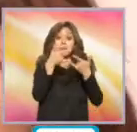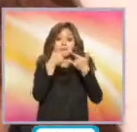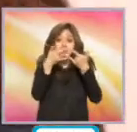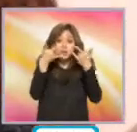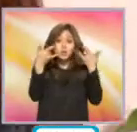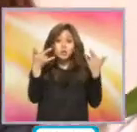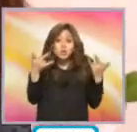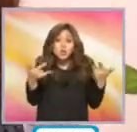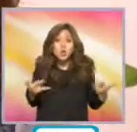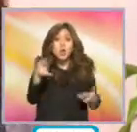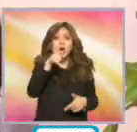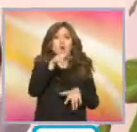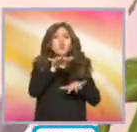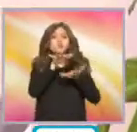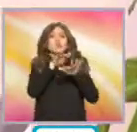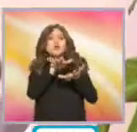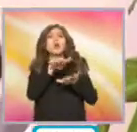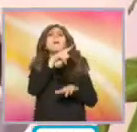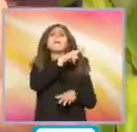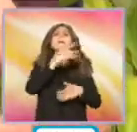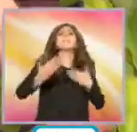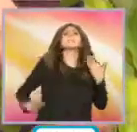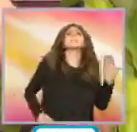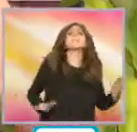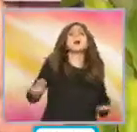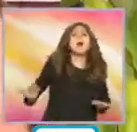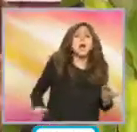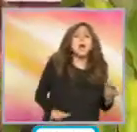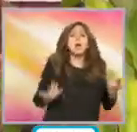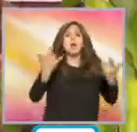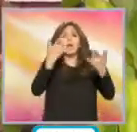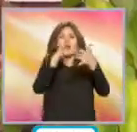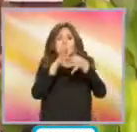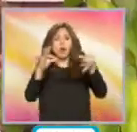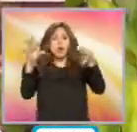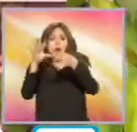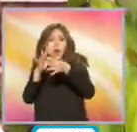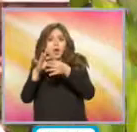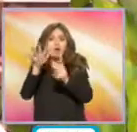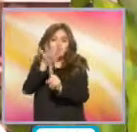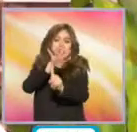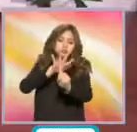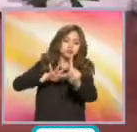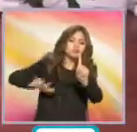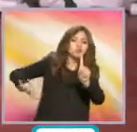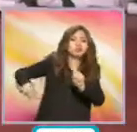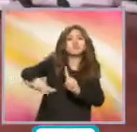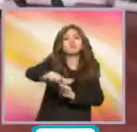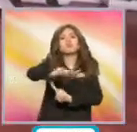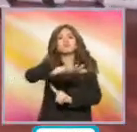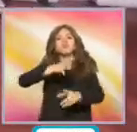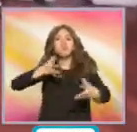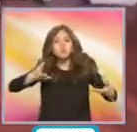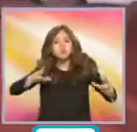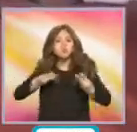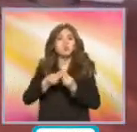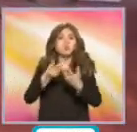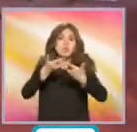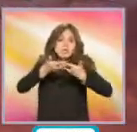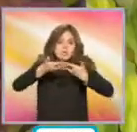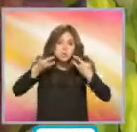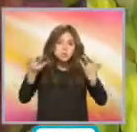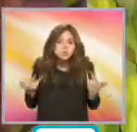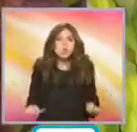Ajá. Okay. Muy bien. Y la coreografía, el baile, todo está al servicio de Se adapta, contar. entonces, a la historia. Sí, y